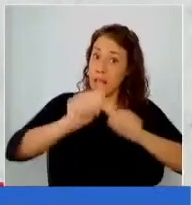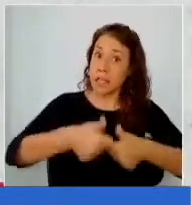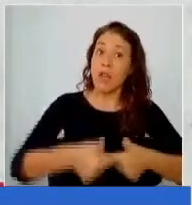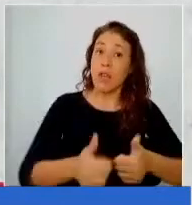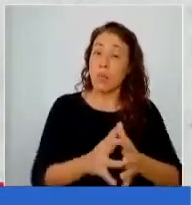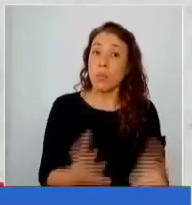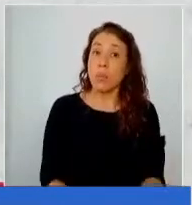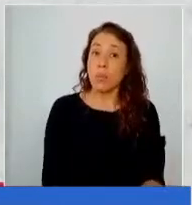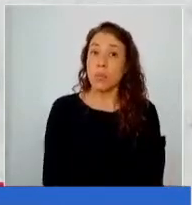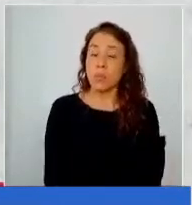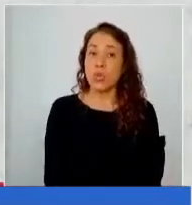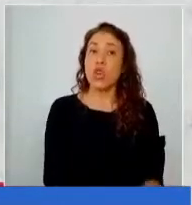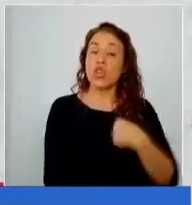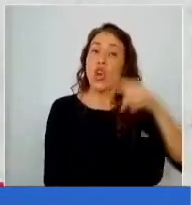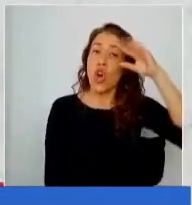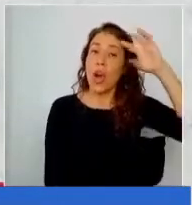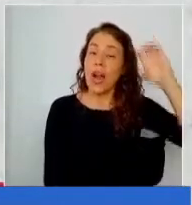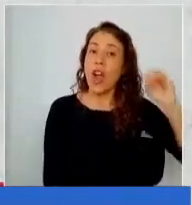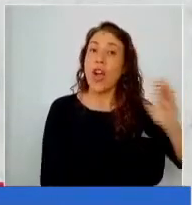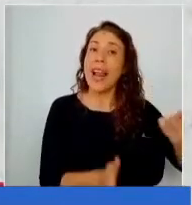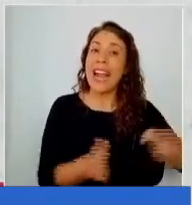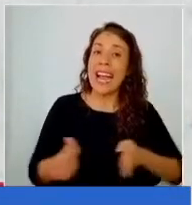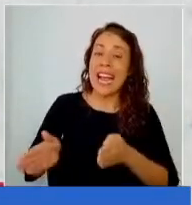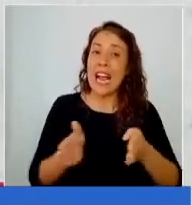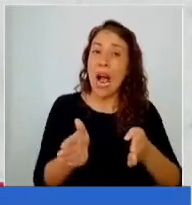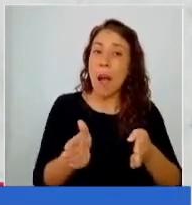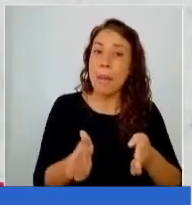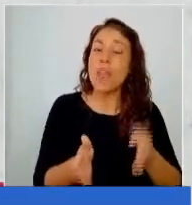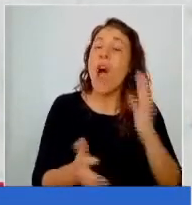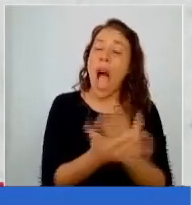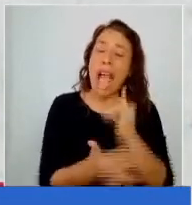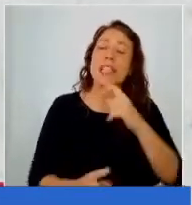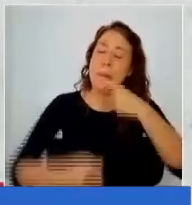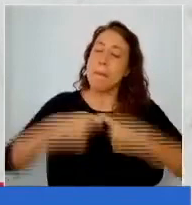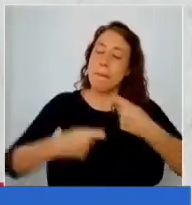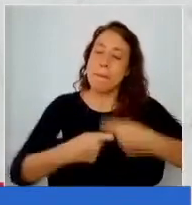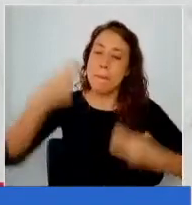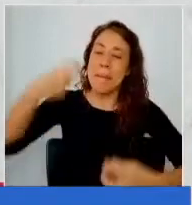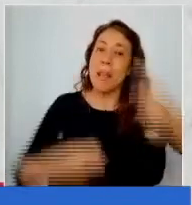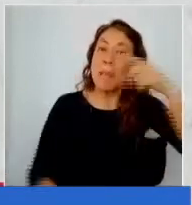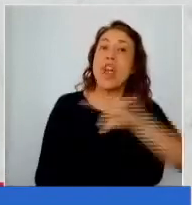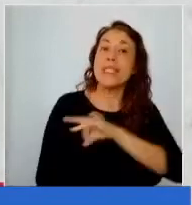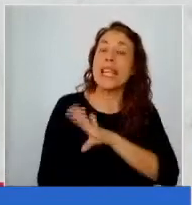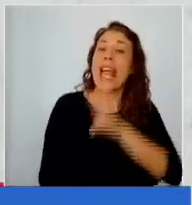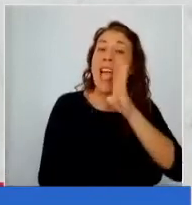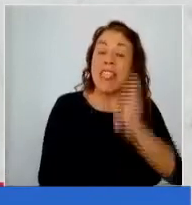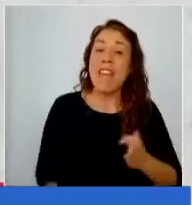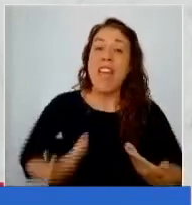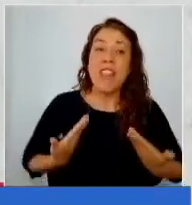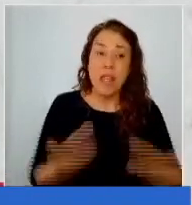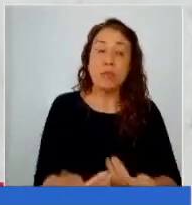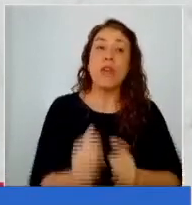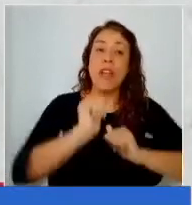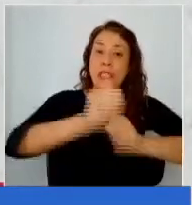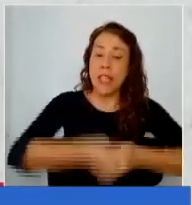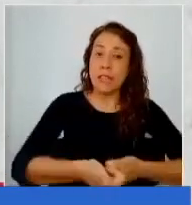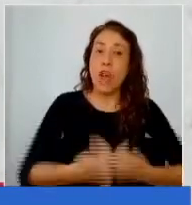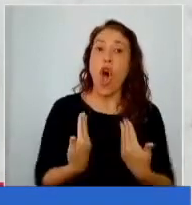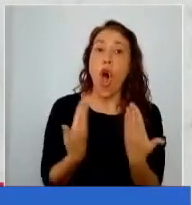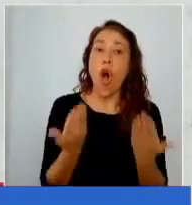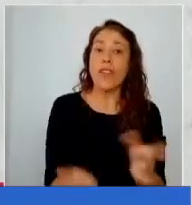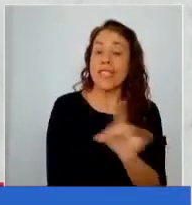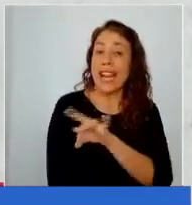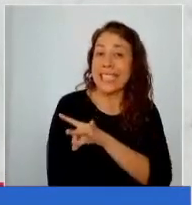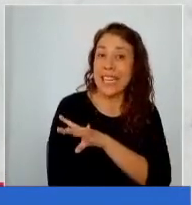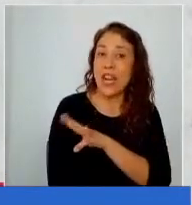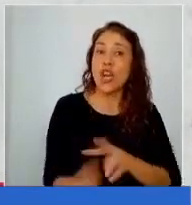creo que el camino será empedrado Pero por chile debe estar disponible al desafío y ofrecer a nuestros compatriotas soluciones